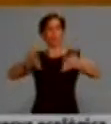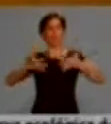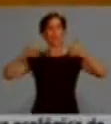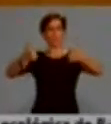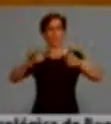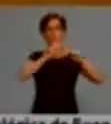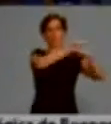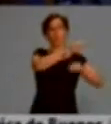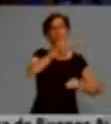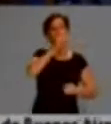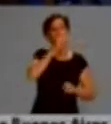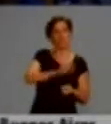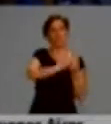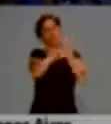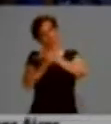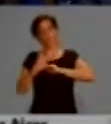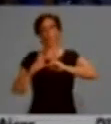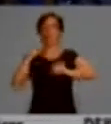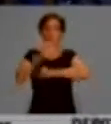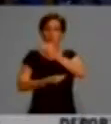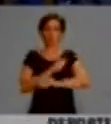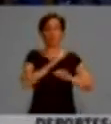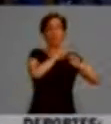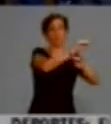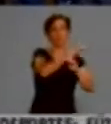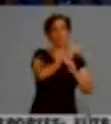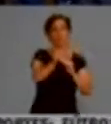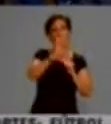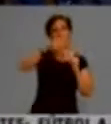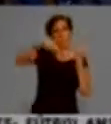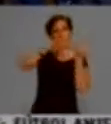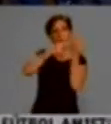utilizar sus SMS, si me lo permite.